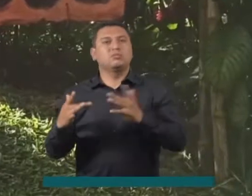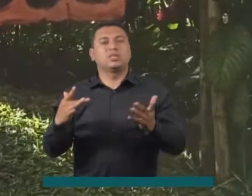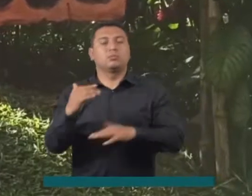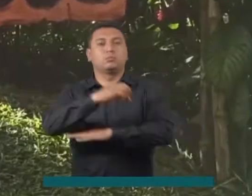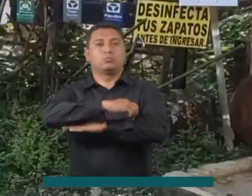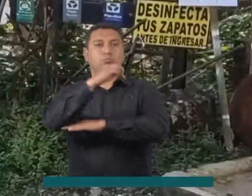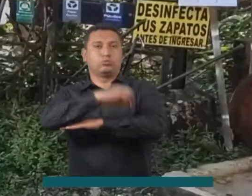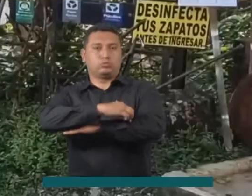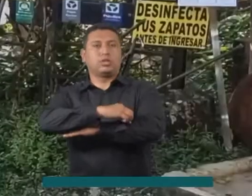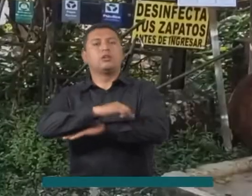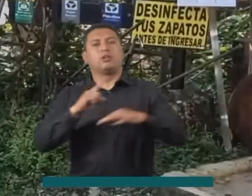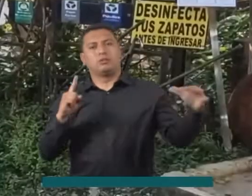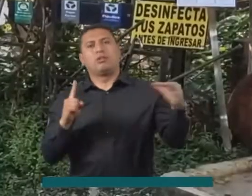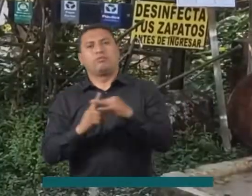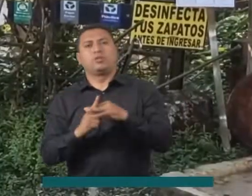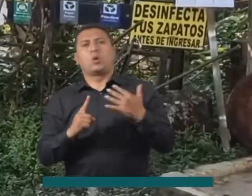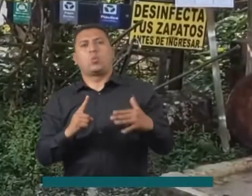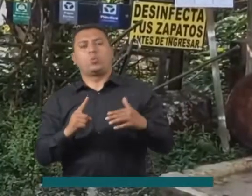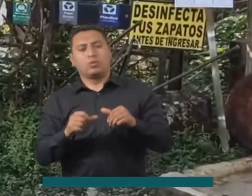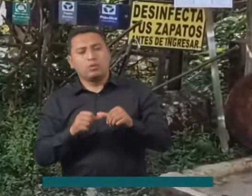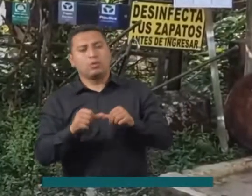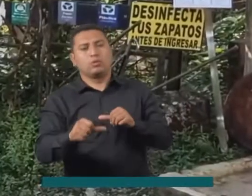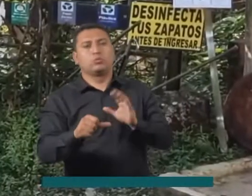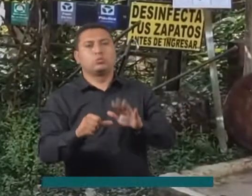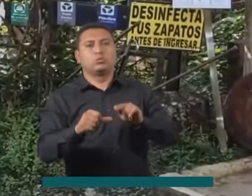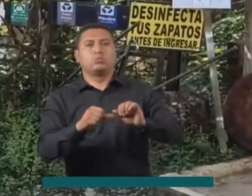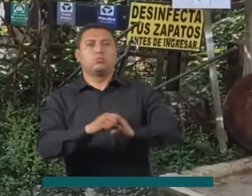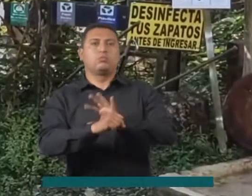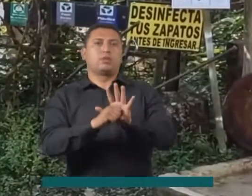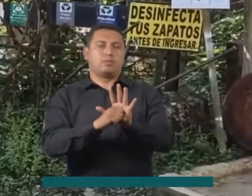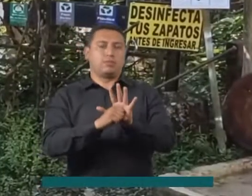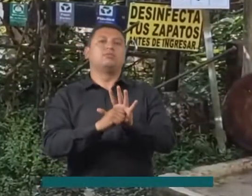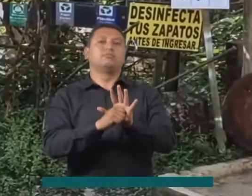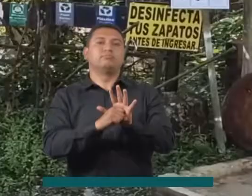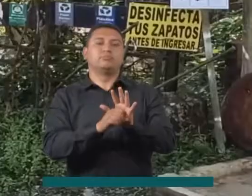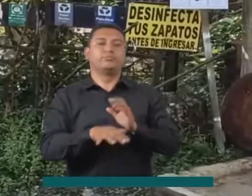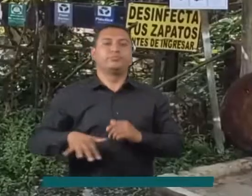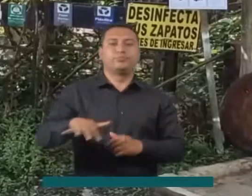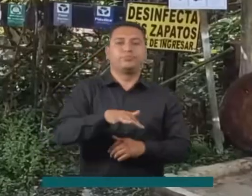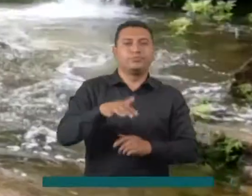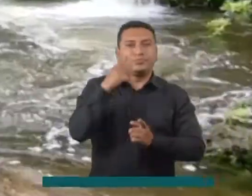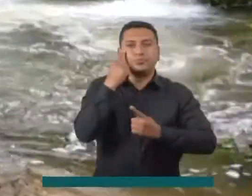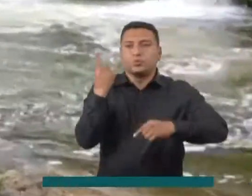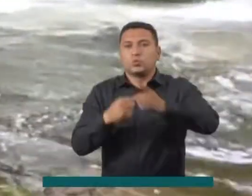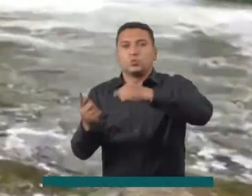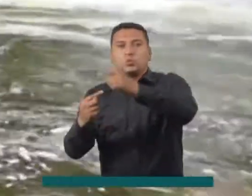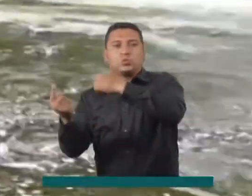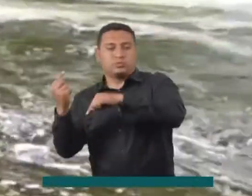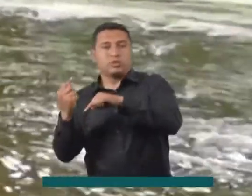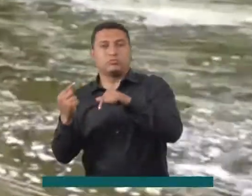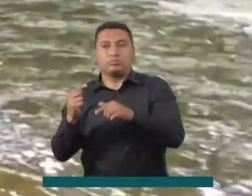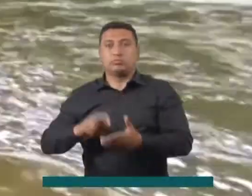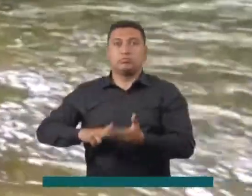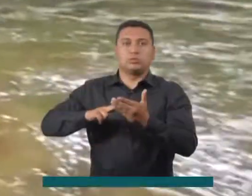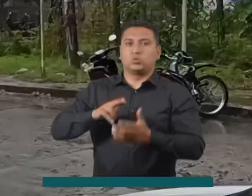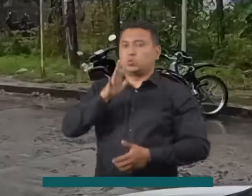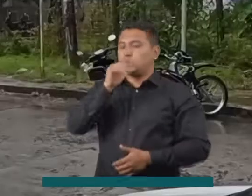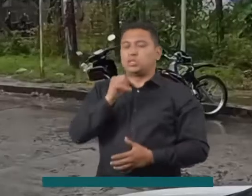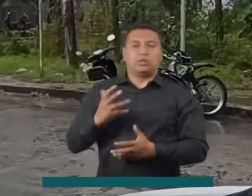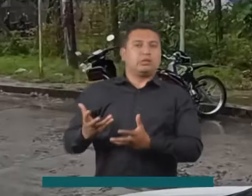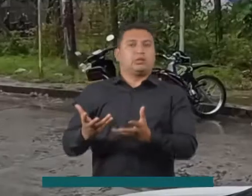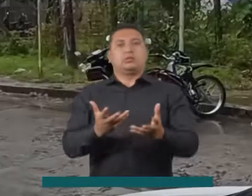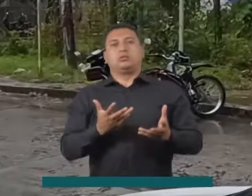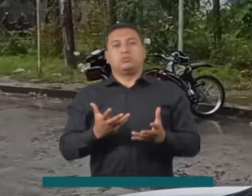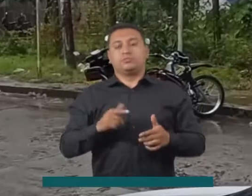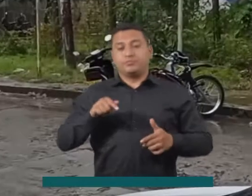se ha visto bastante afectado desde la temporada de pandemia que obligó a cerrar sitios turísticos que no han podido recuperarse. Más aún,